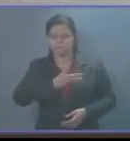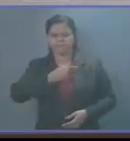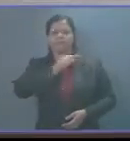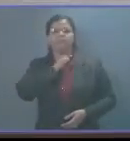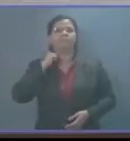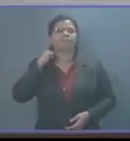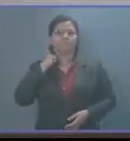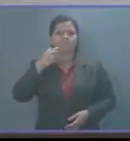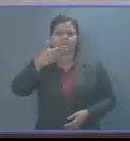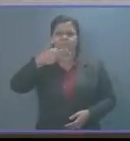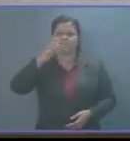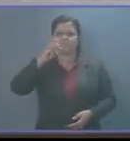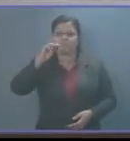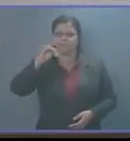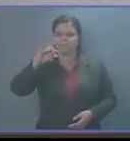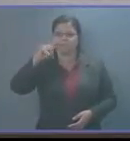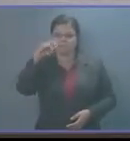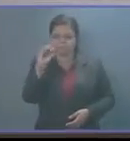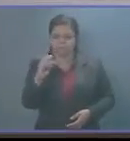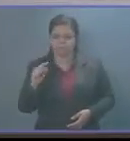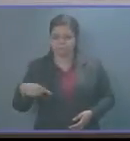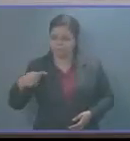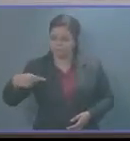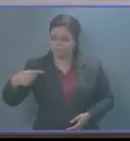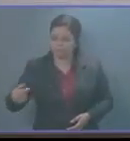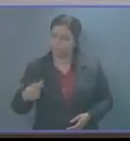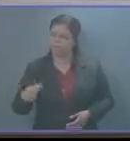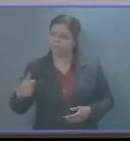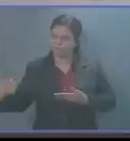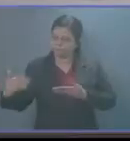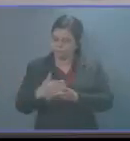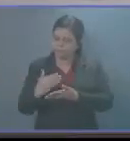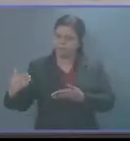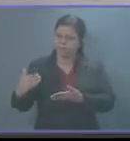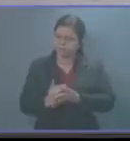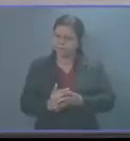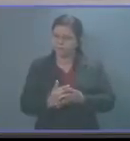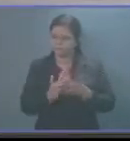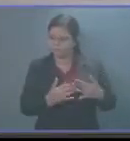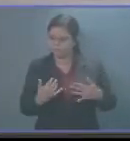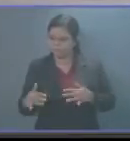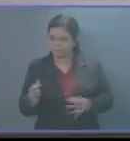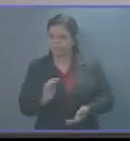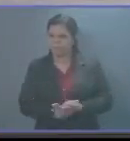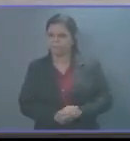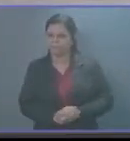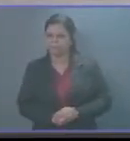Padre Chomito, que nos ha acompañado también a muchos, ¿verdad?